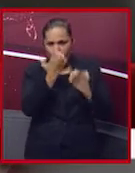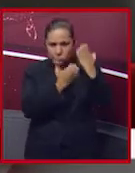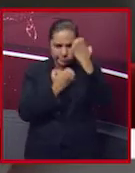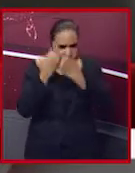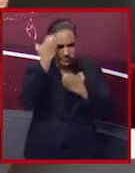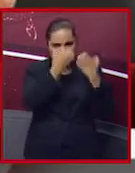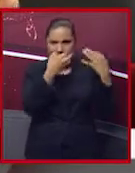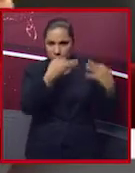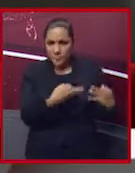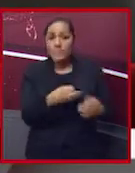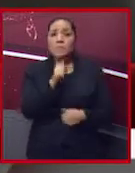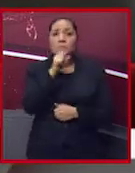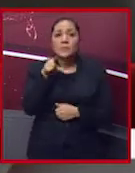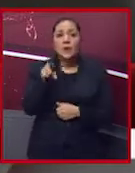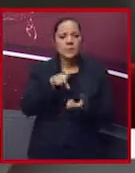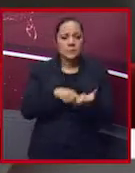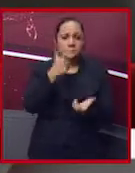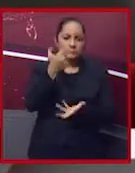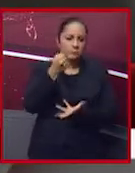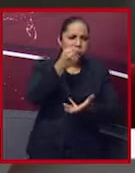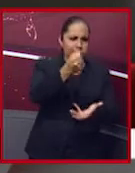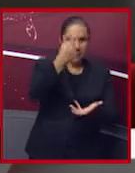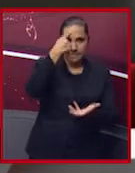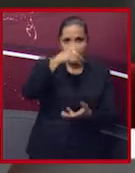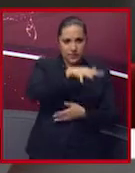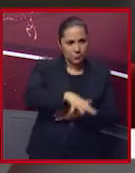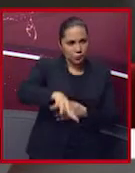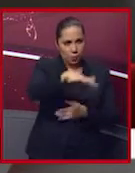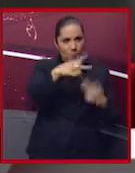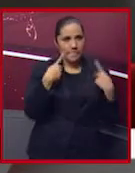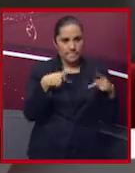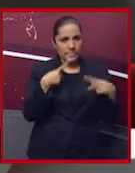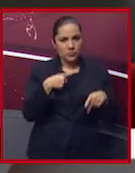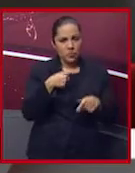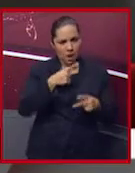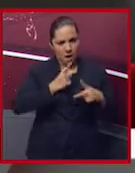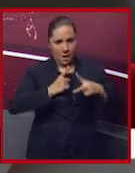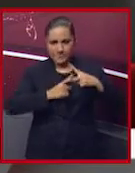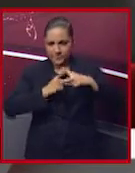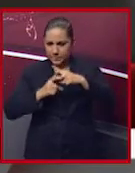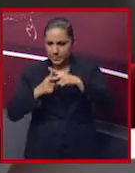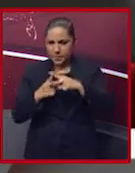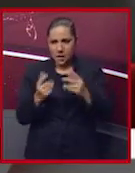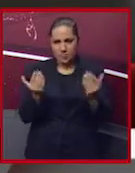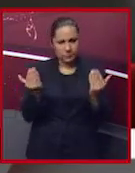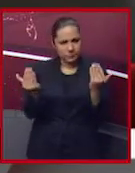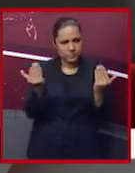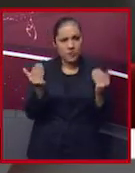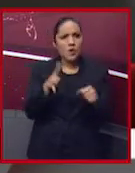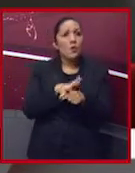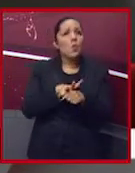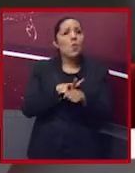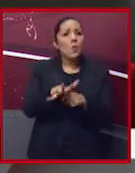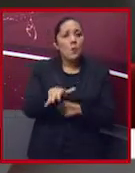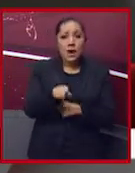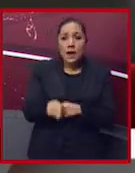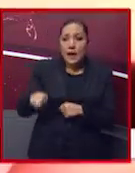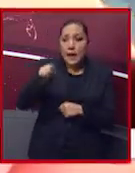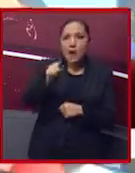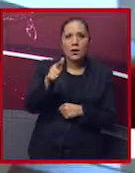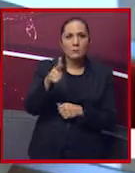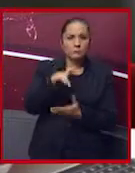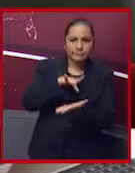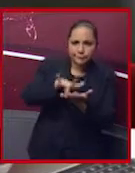cuentas, y al cruzar ese gasto social contra sus cuentas, identificar a aquellos que están recibiendo